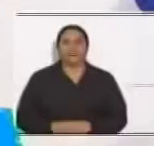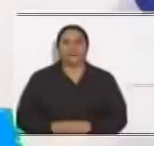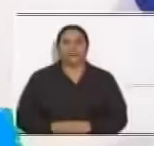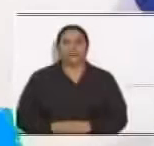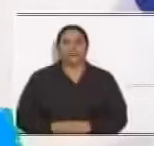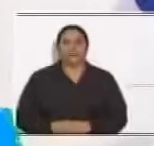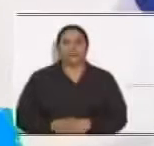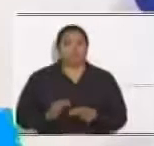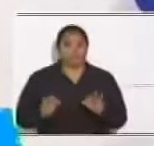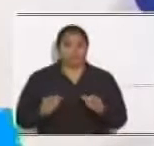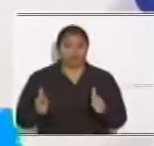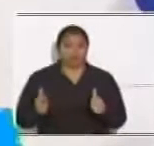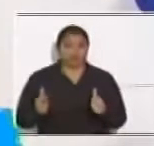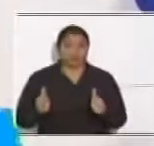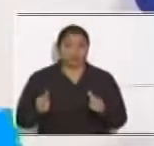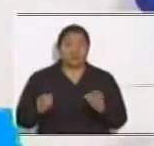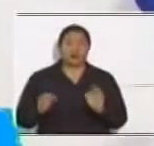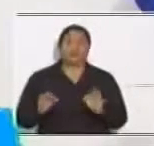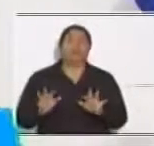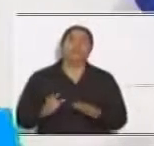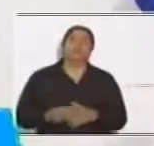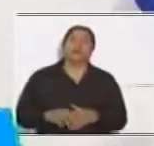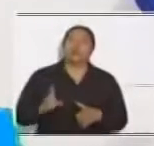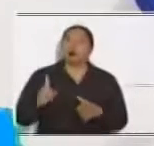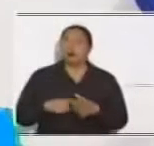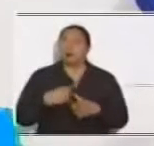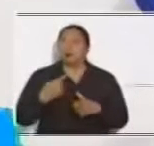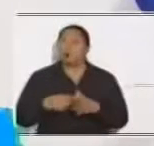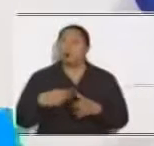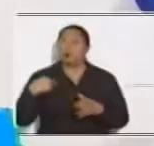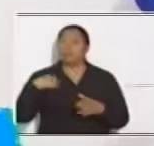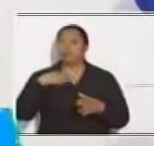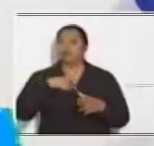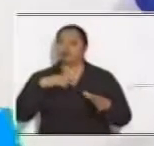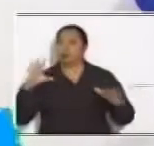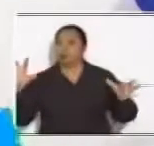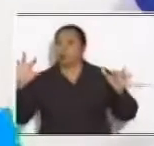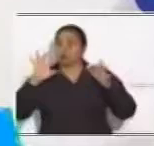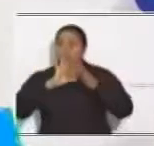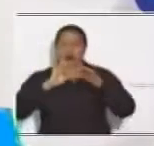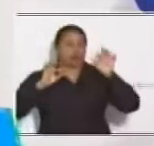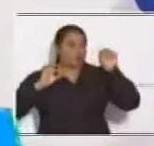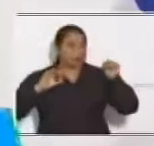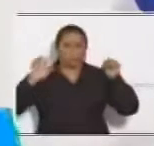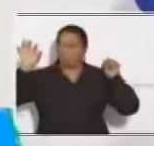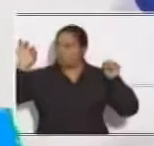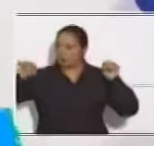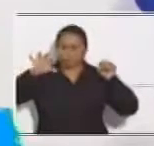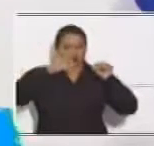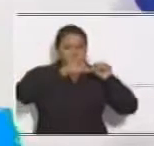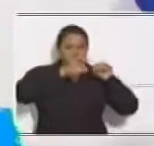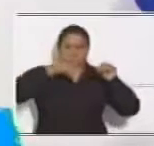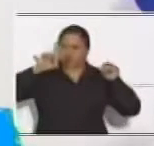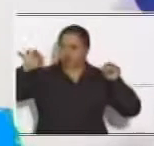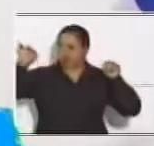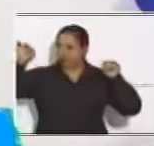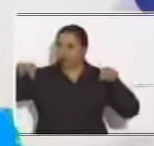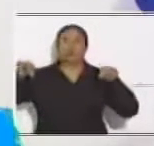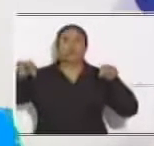¿Queda bien ahí? Cuando unimos un punto con otro, lo hacemos